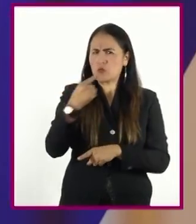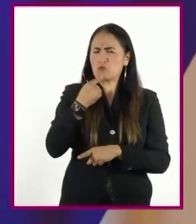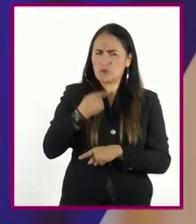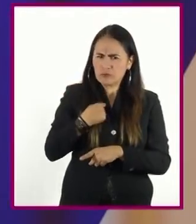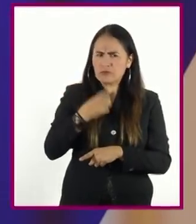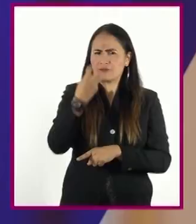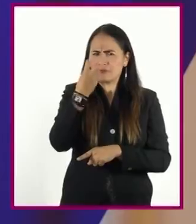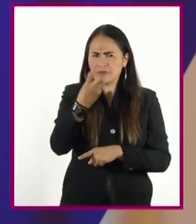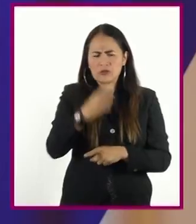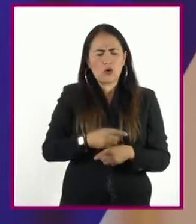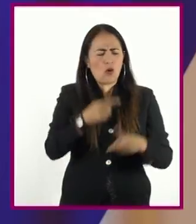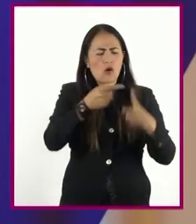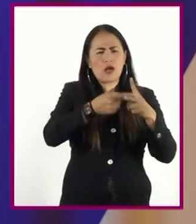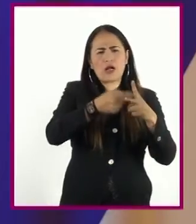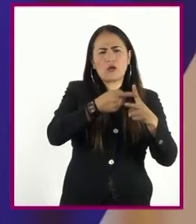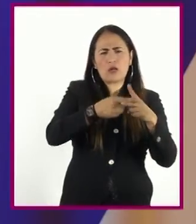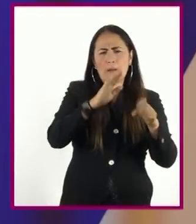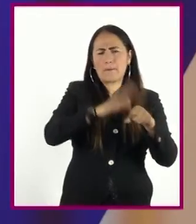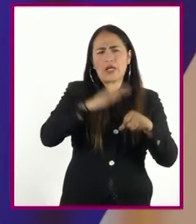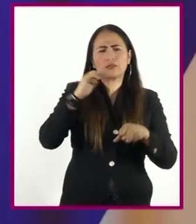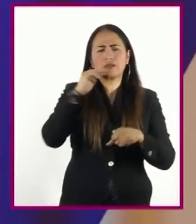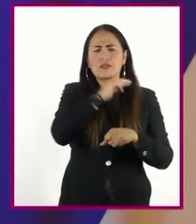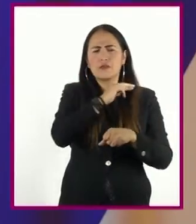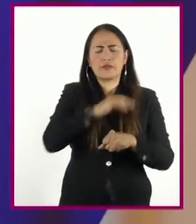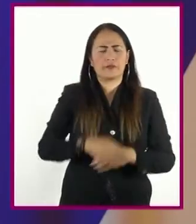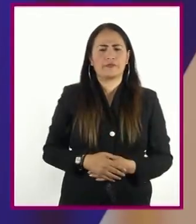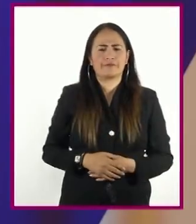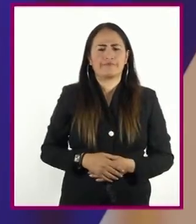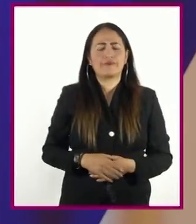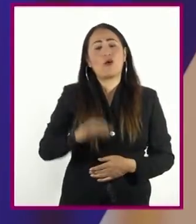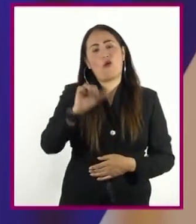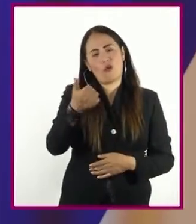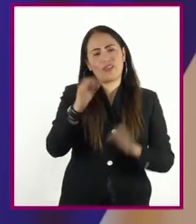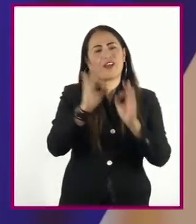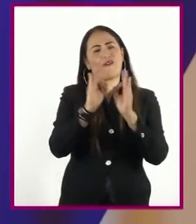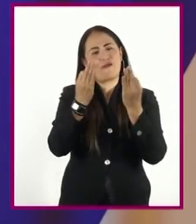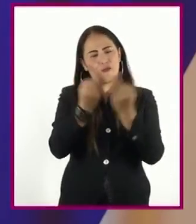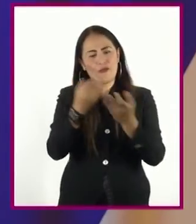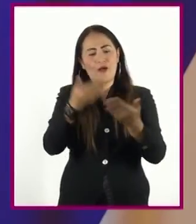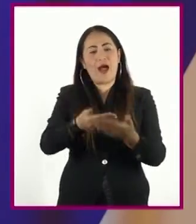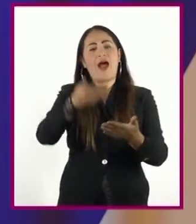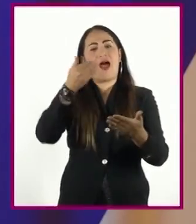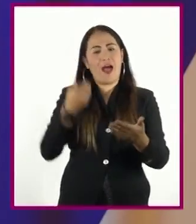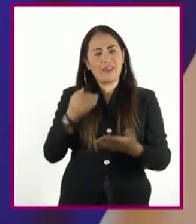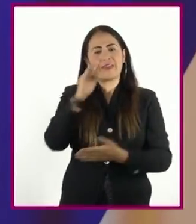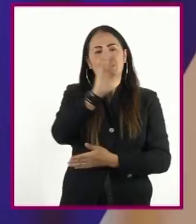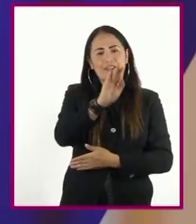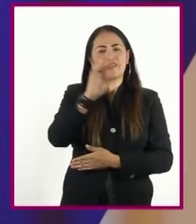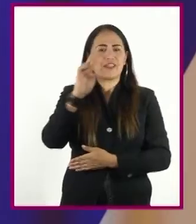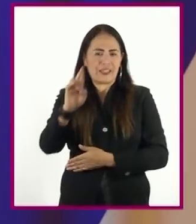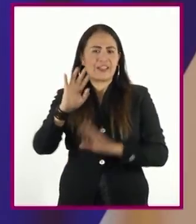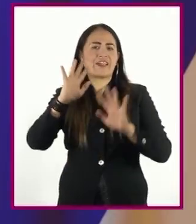permite hacer el cálculo aún más rápido. Esta es otra ventaja de haber calculado la frecuencia